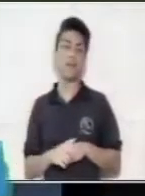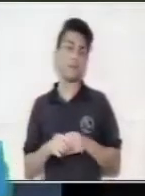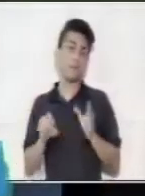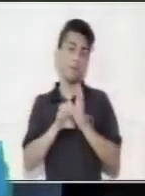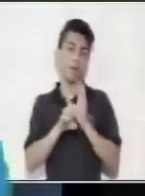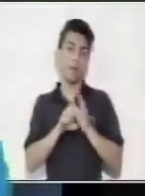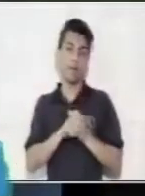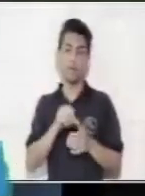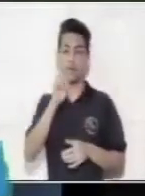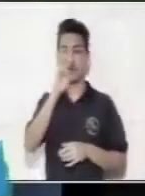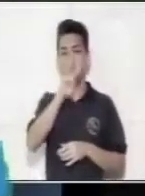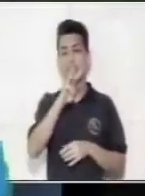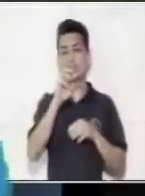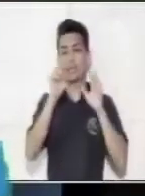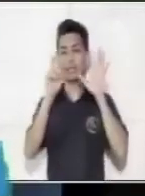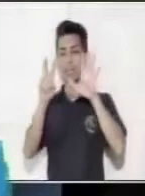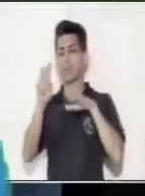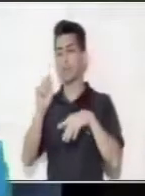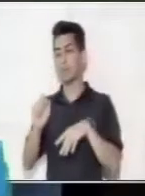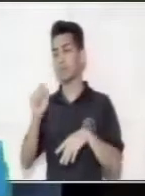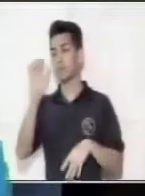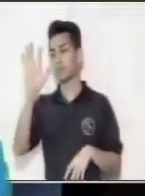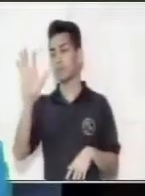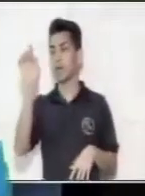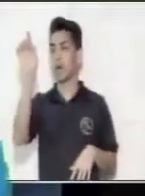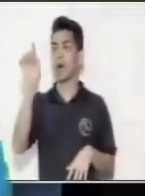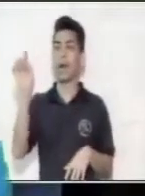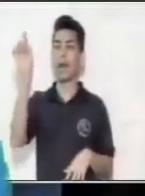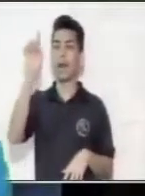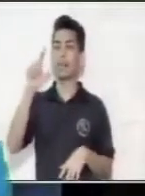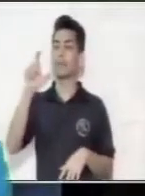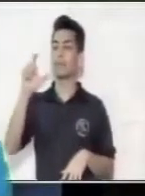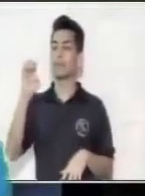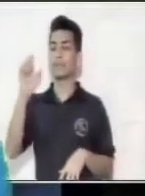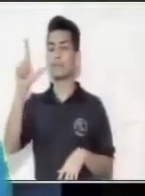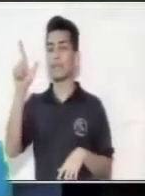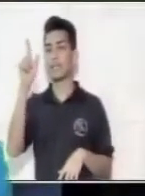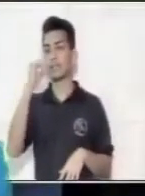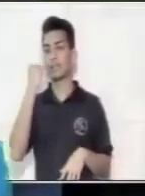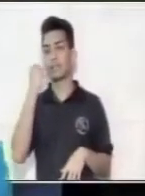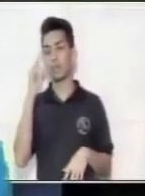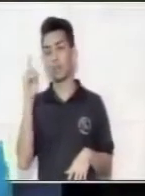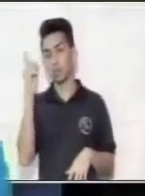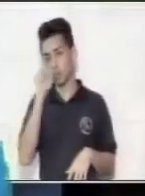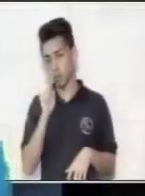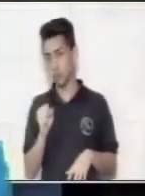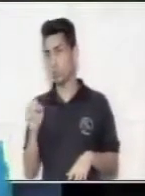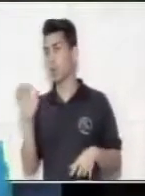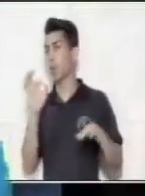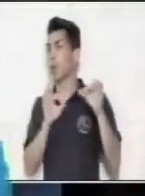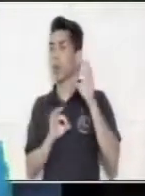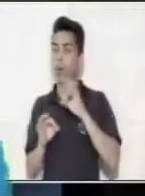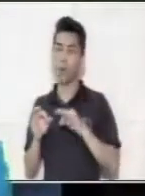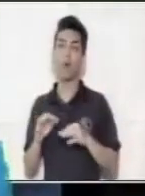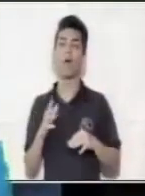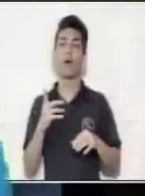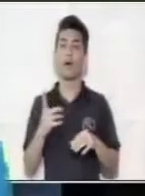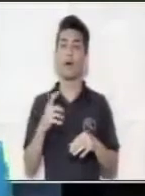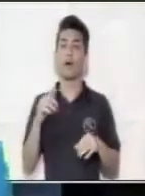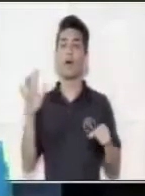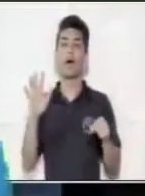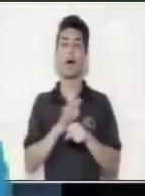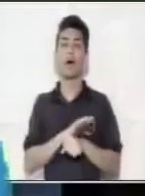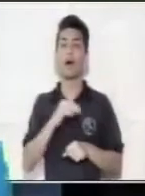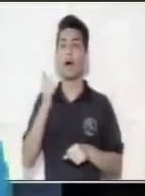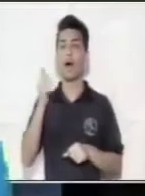grados Celsius. Esa es una escala relativa. Y si nos trasladamos a una escala absoluta, podemos